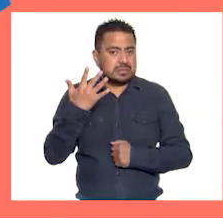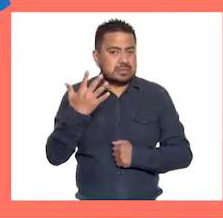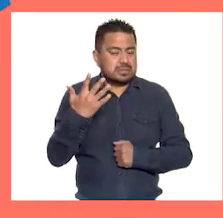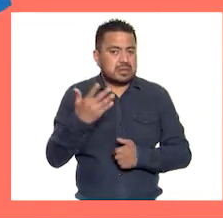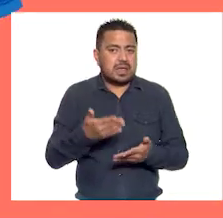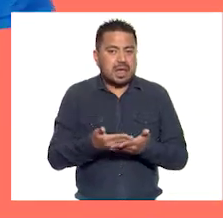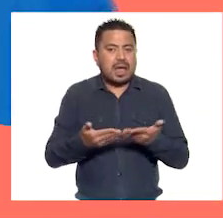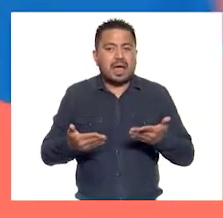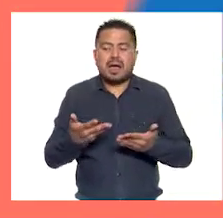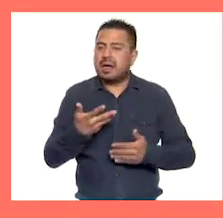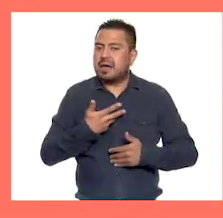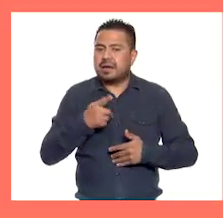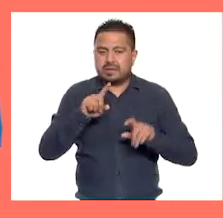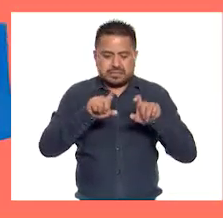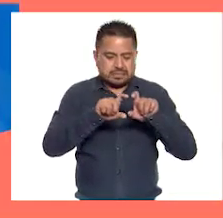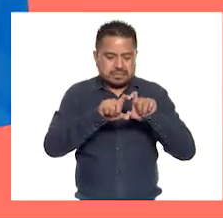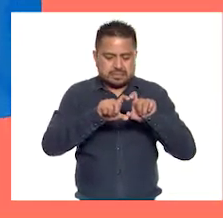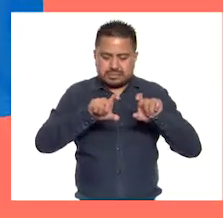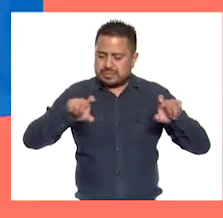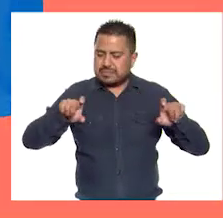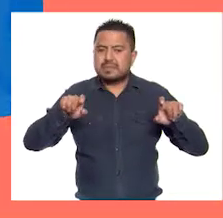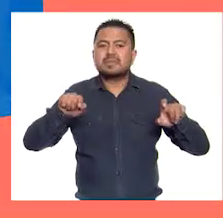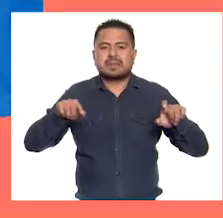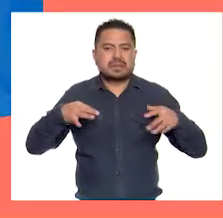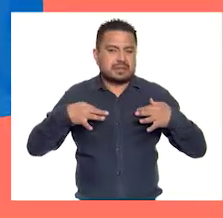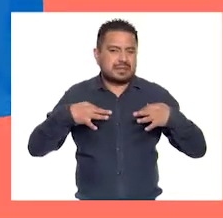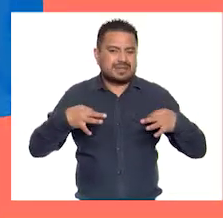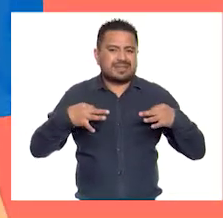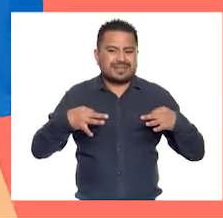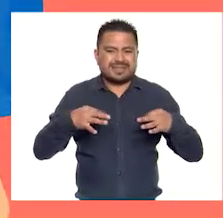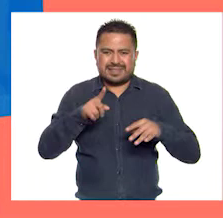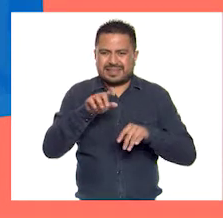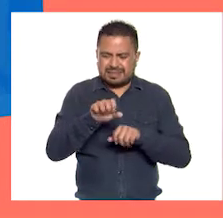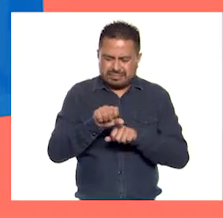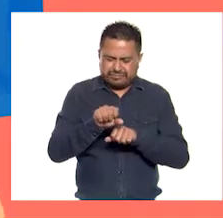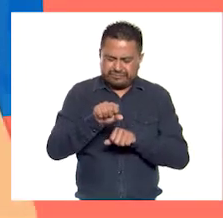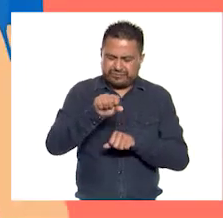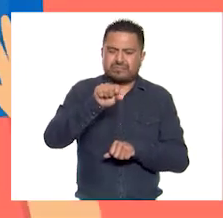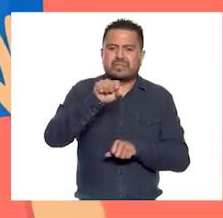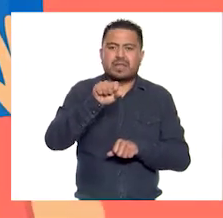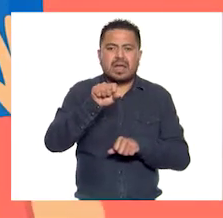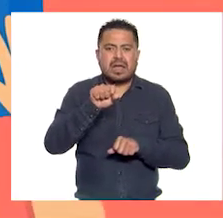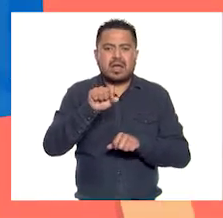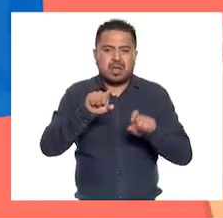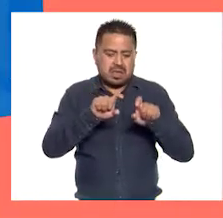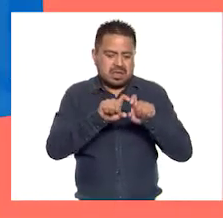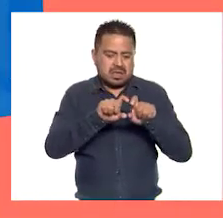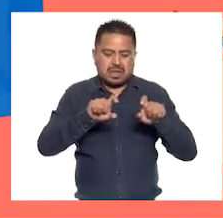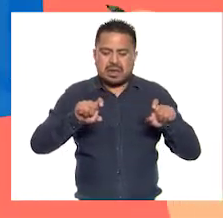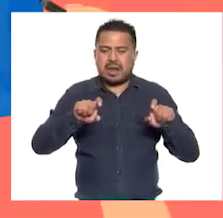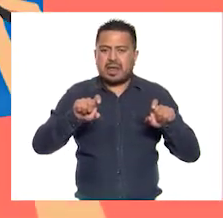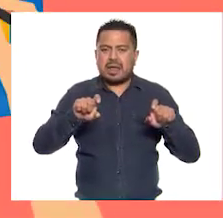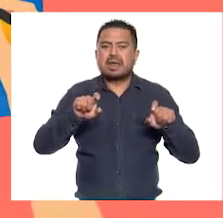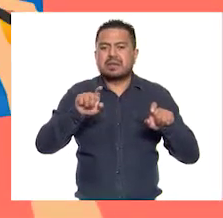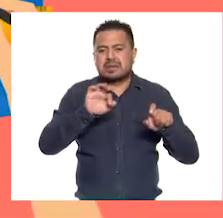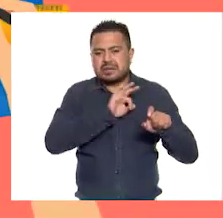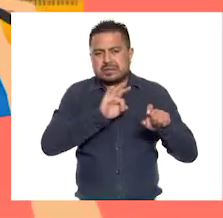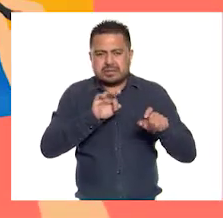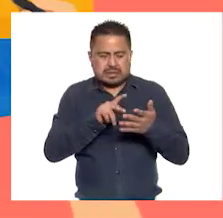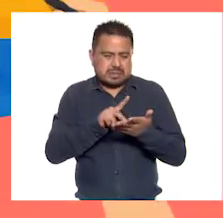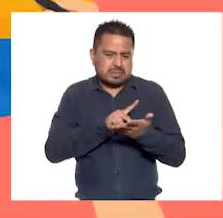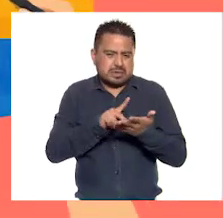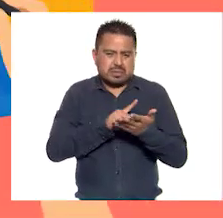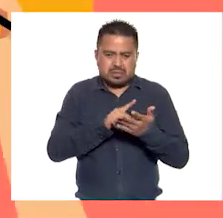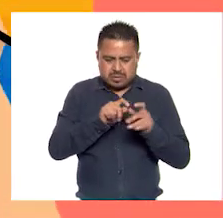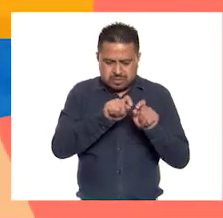5. Ahora tenemos un pequeño pedazo de playera. Estira a lo ancho y con ayuda de la regla, mide y marca con